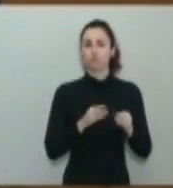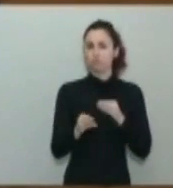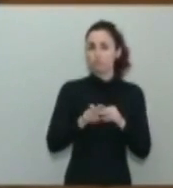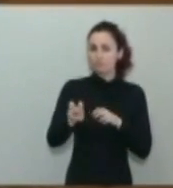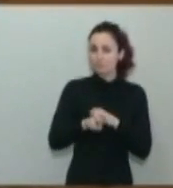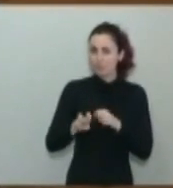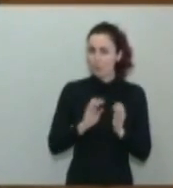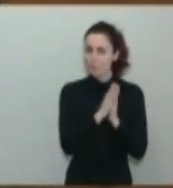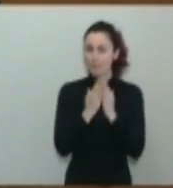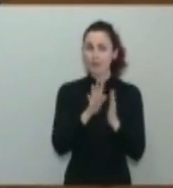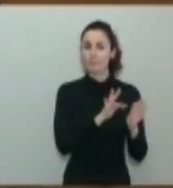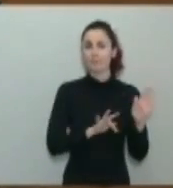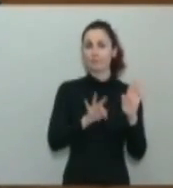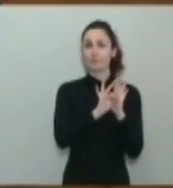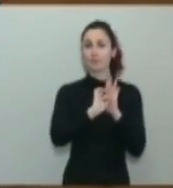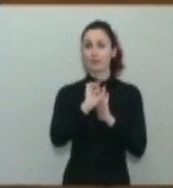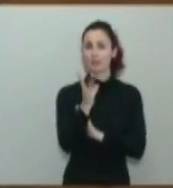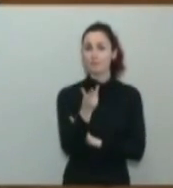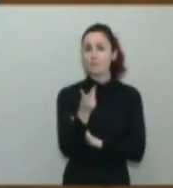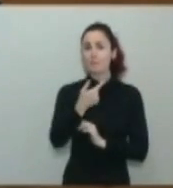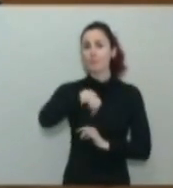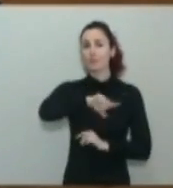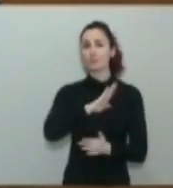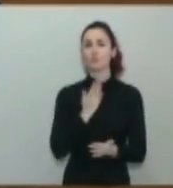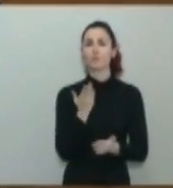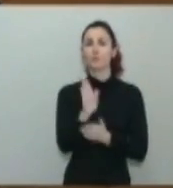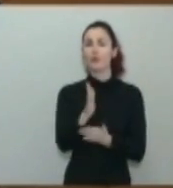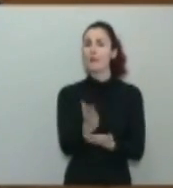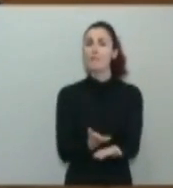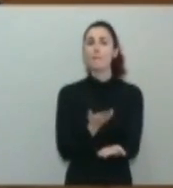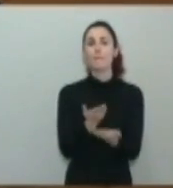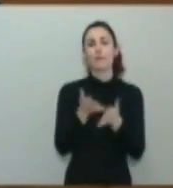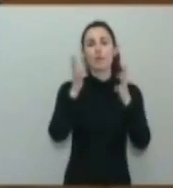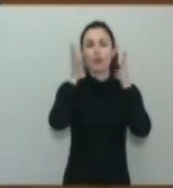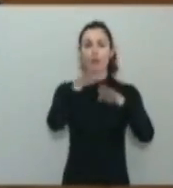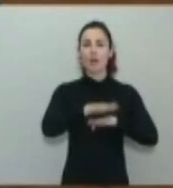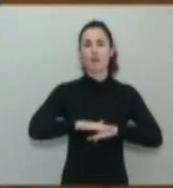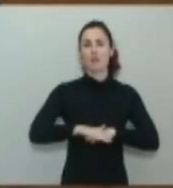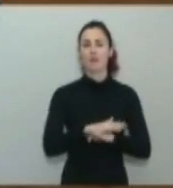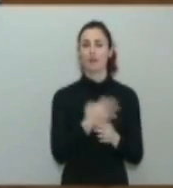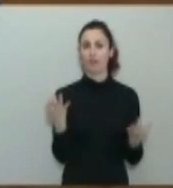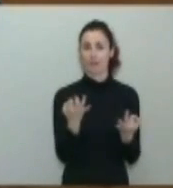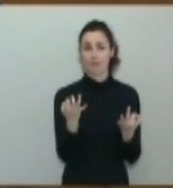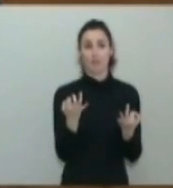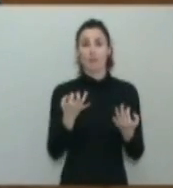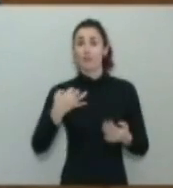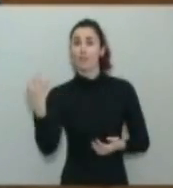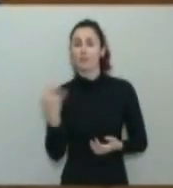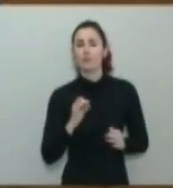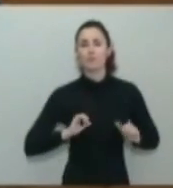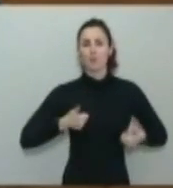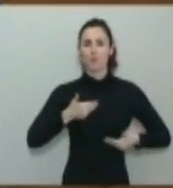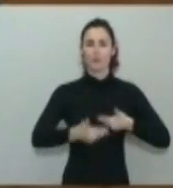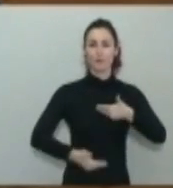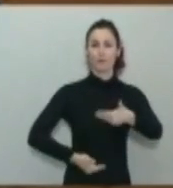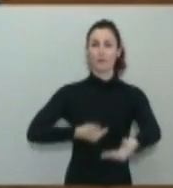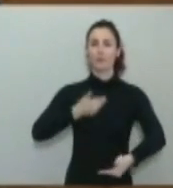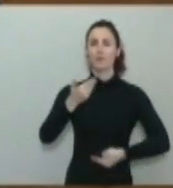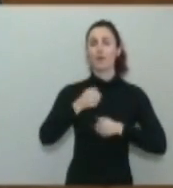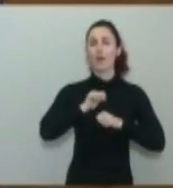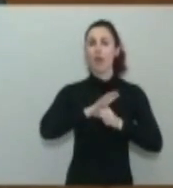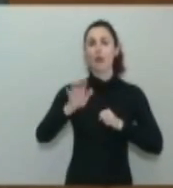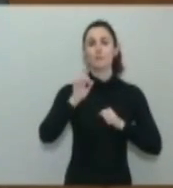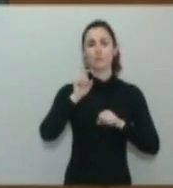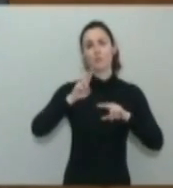materiales, el tercer punto de la proposición que hemos presentado insta al Consejo de Gobierno a que promueva el establecimiento en el ámbito del Principado